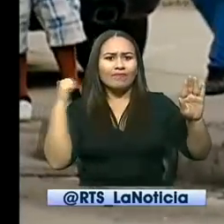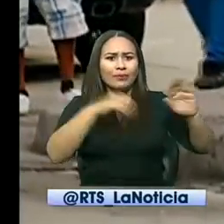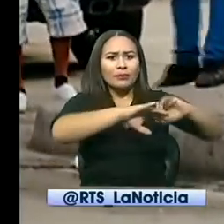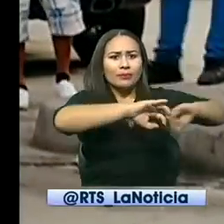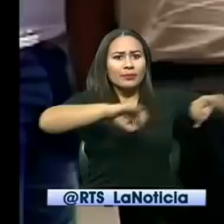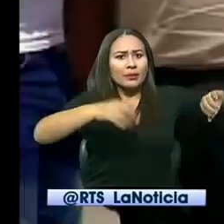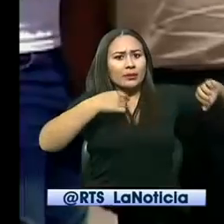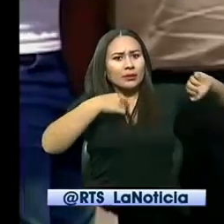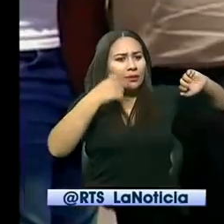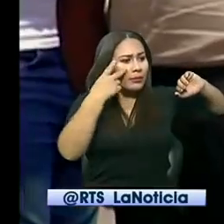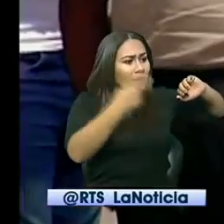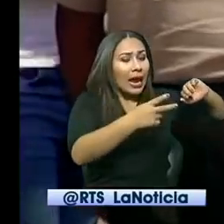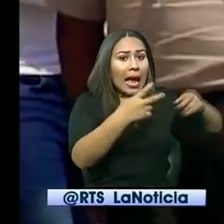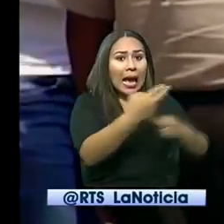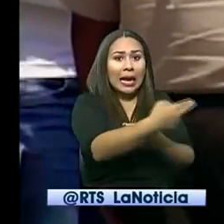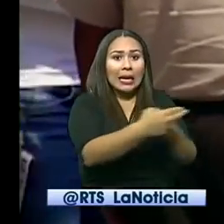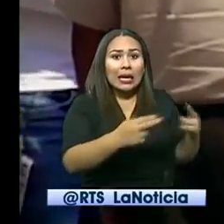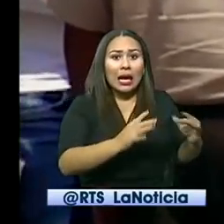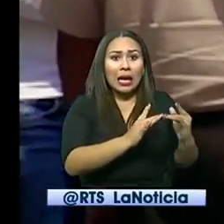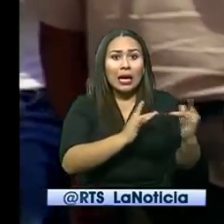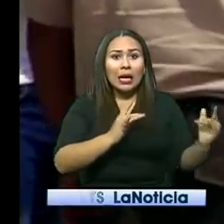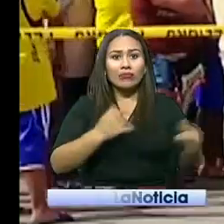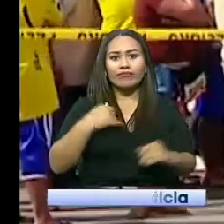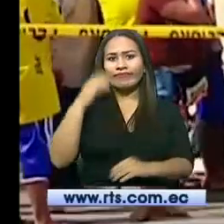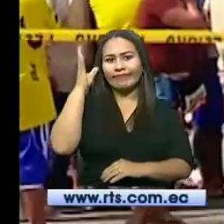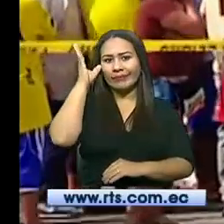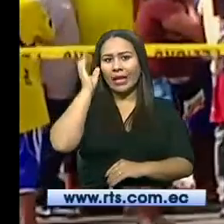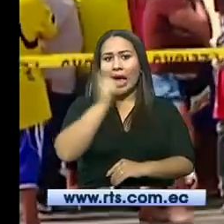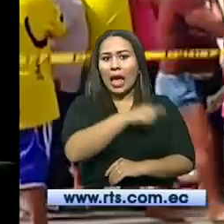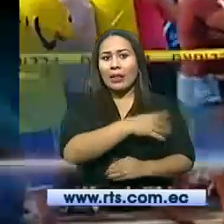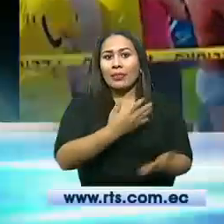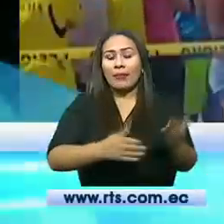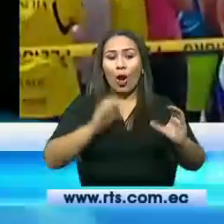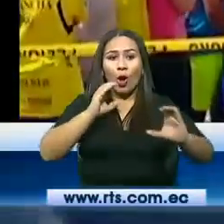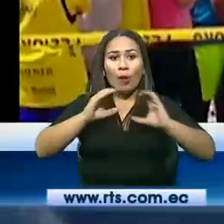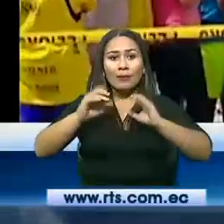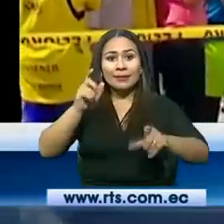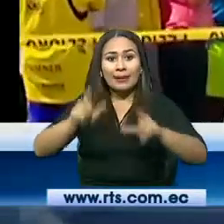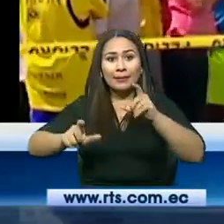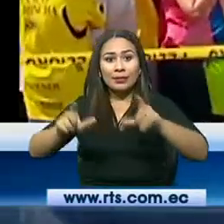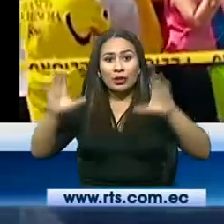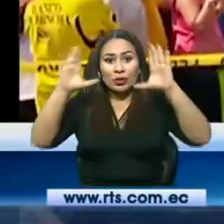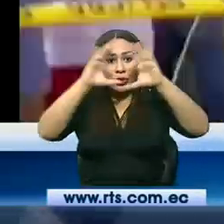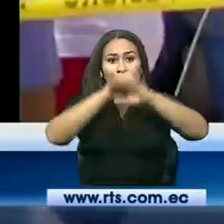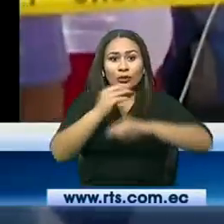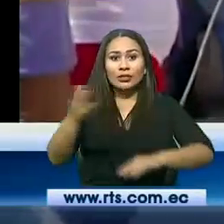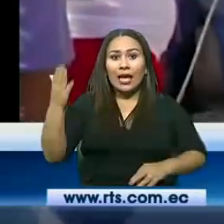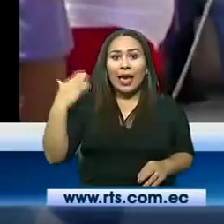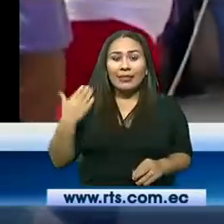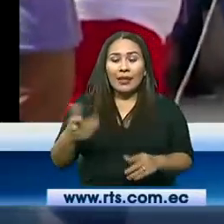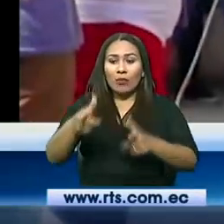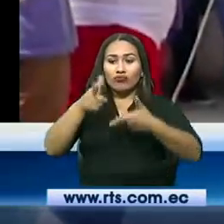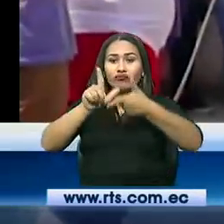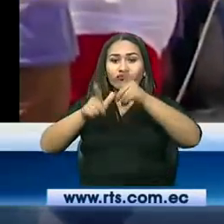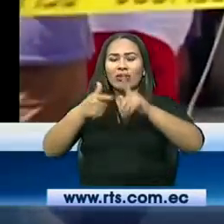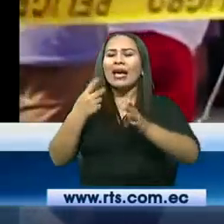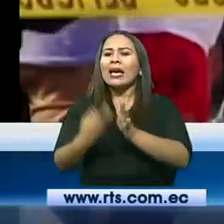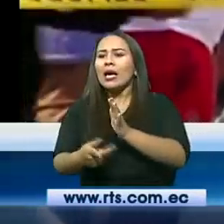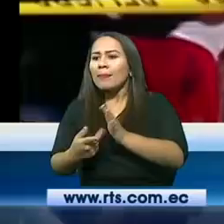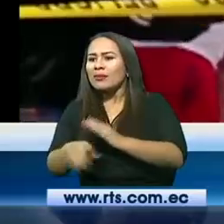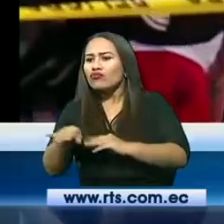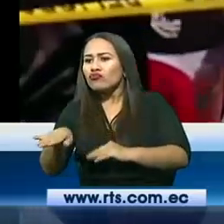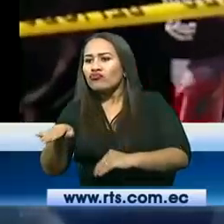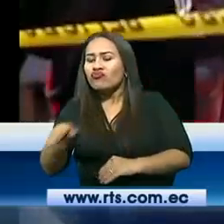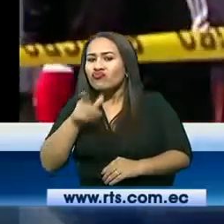cama. Sus familiares creen que algunas personas con las que estuvo conversando la noche anterior, y también Libando, conocen lo que exactamente le